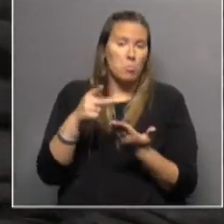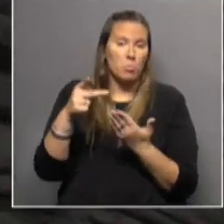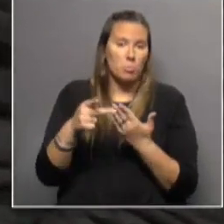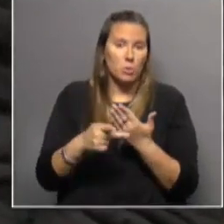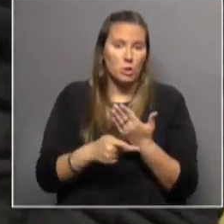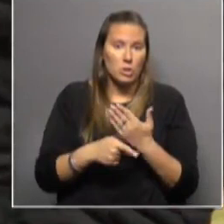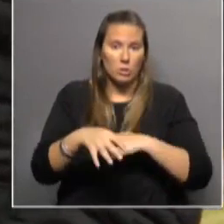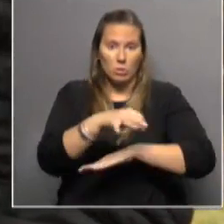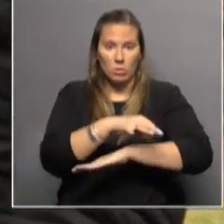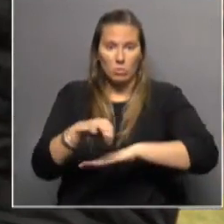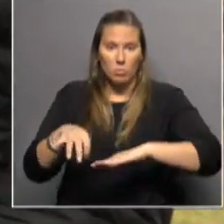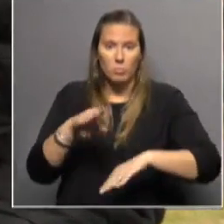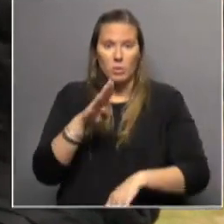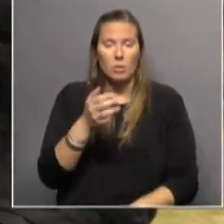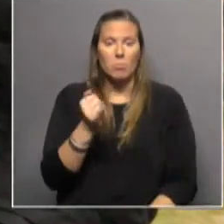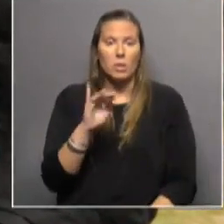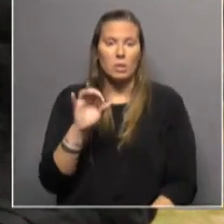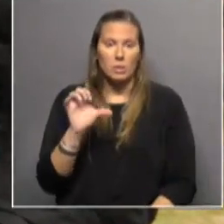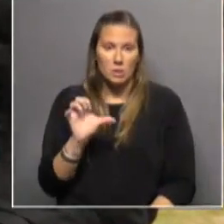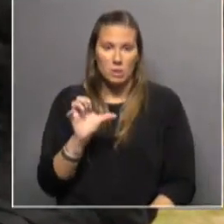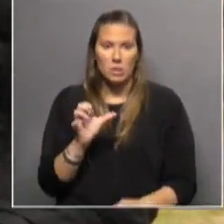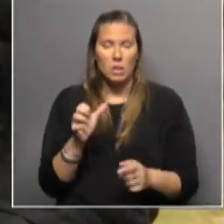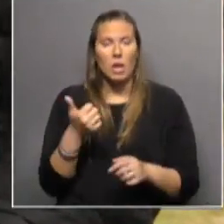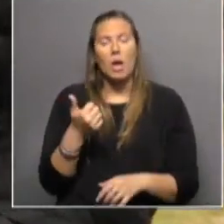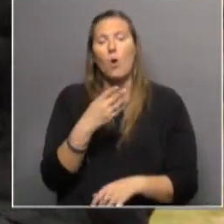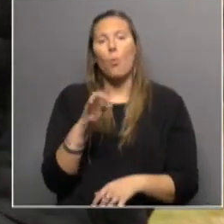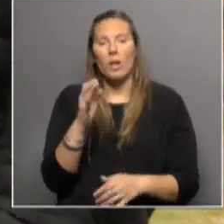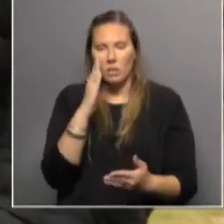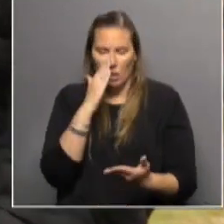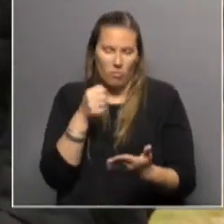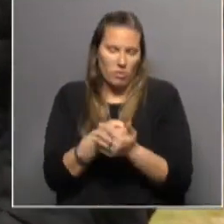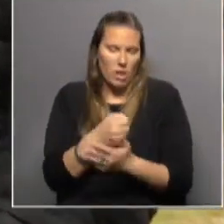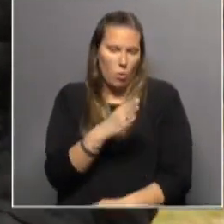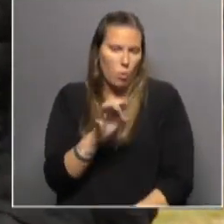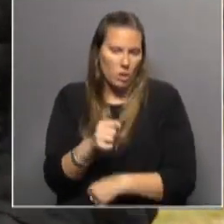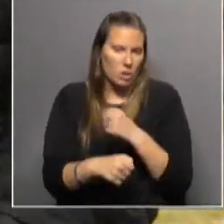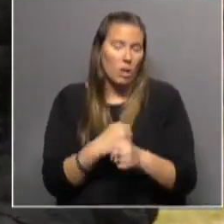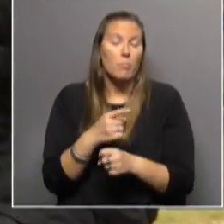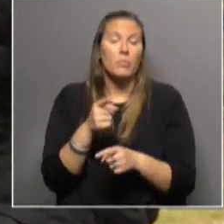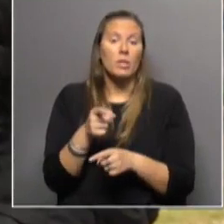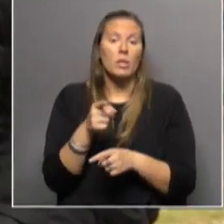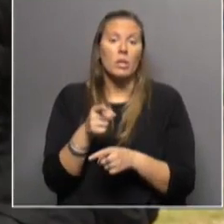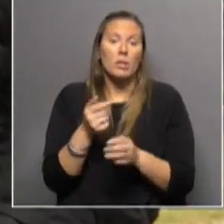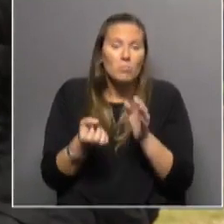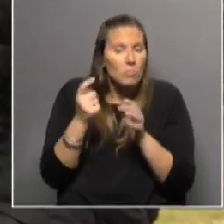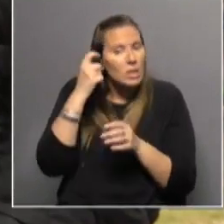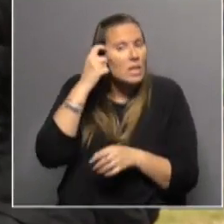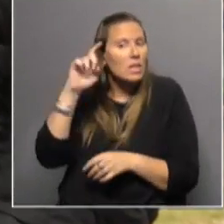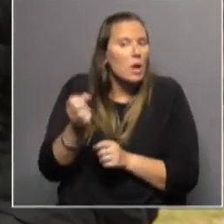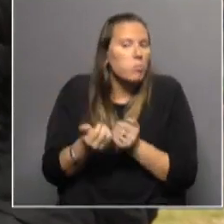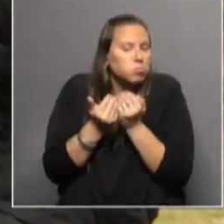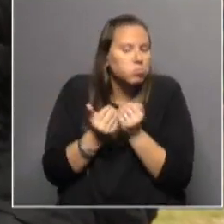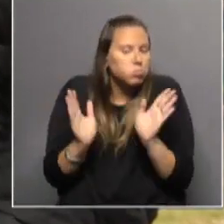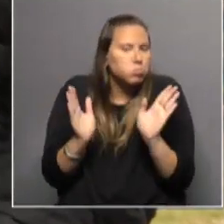del arquitecto Mario Paisé, en la década del 40, finales. Que la idea inicialmente, tengo